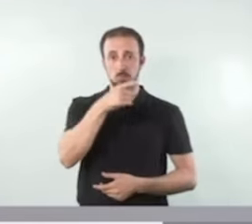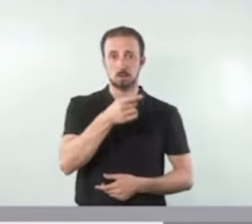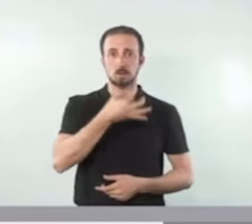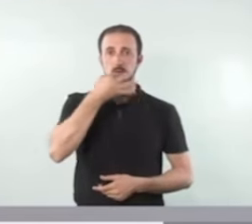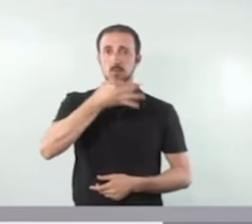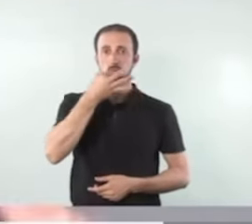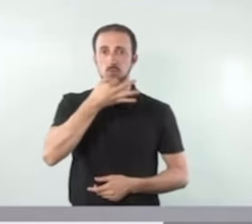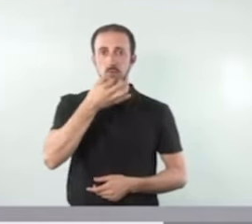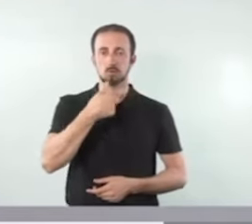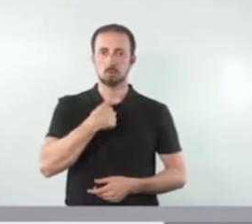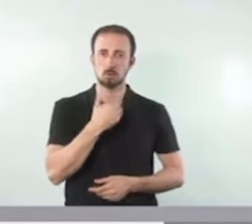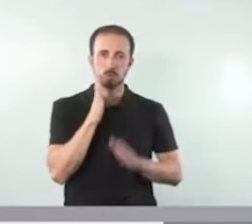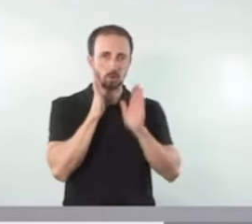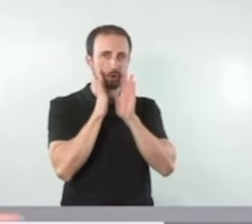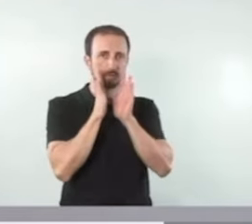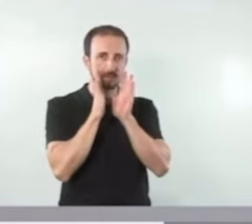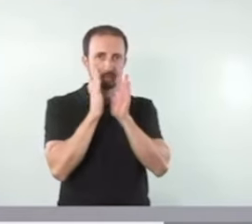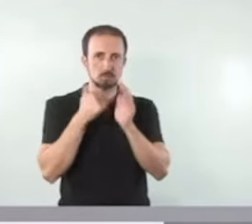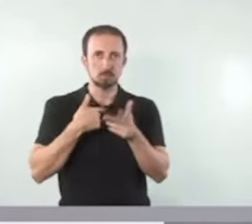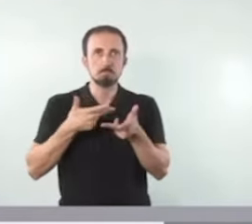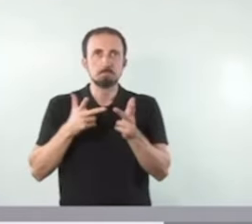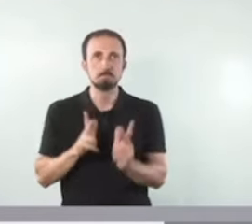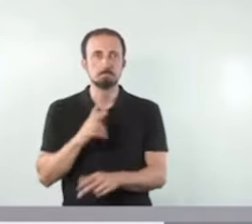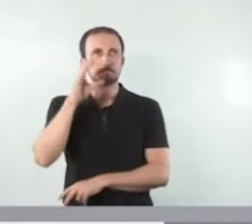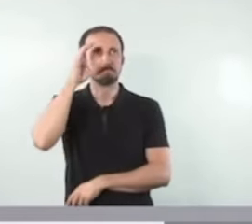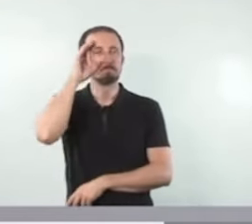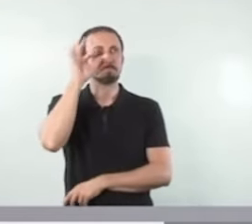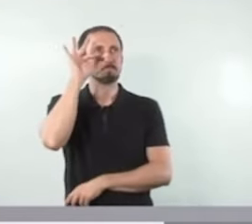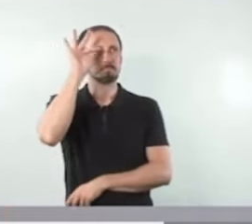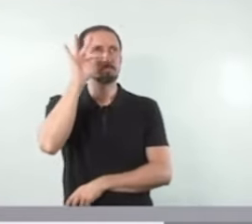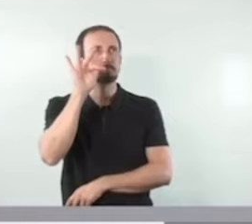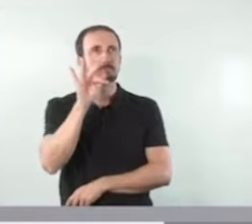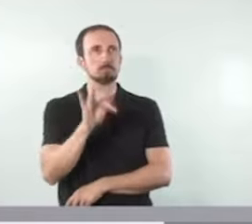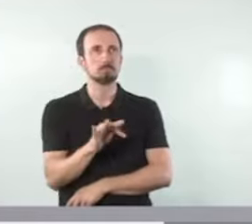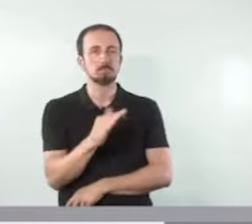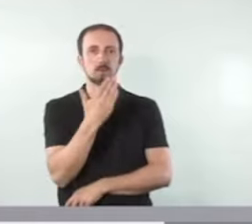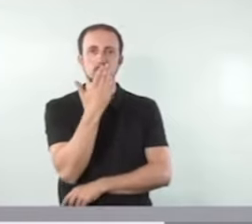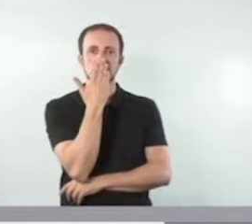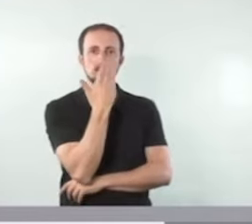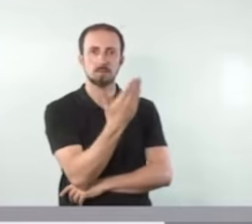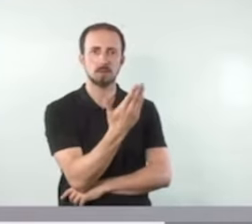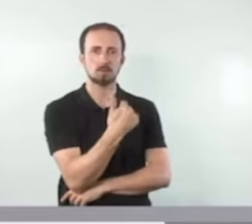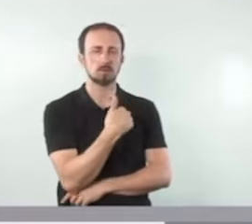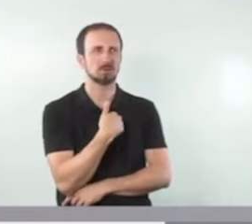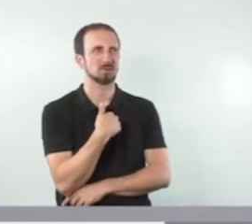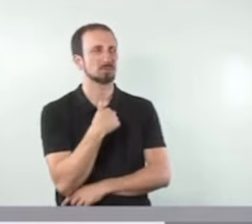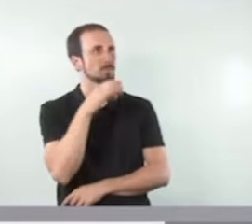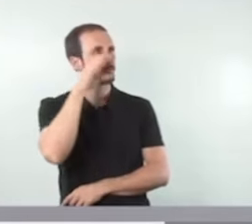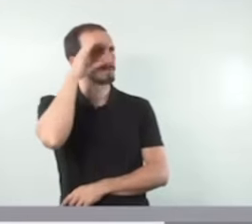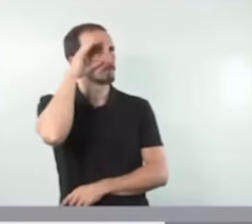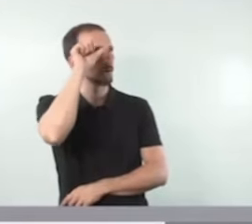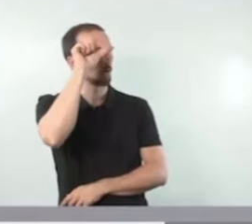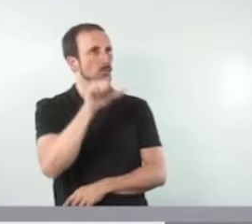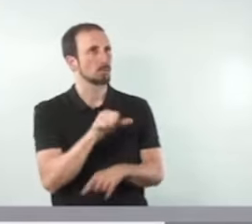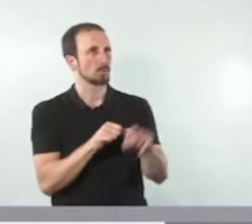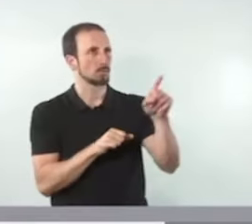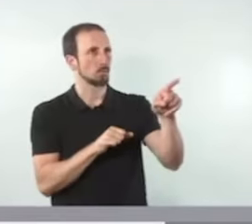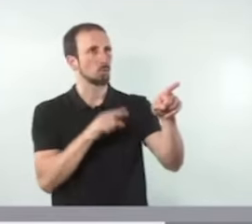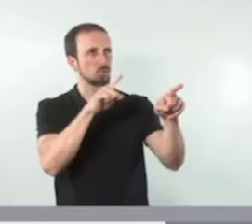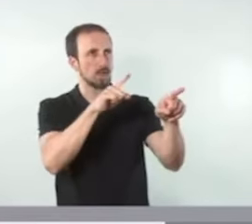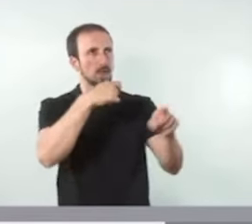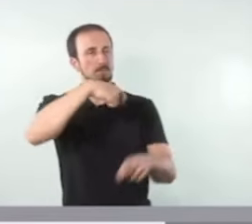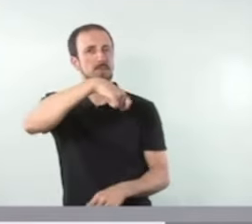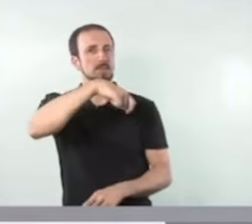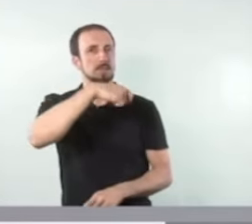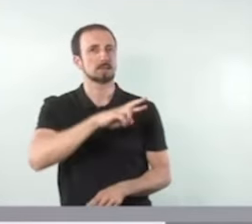estaba ahí en mi escaño escuchándole y le soy sincera al presidente yo no sabía si tenía delante H al presidente de la región de